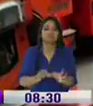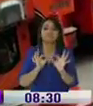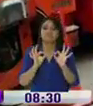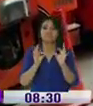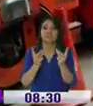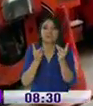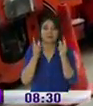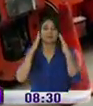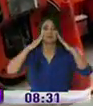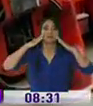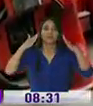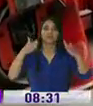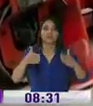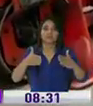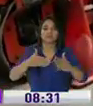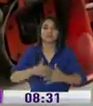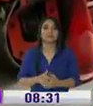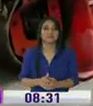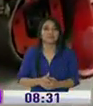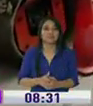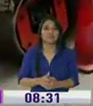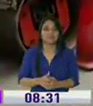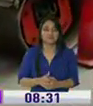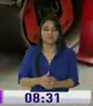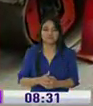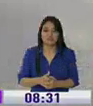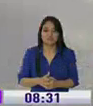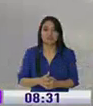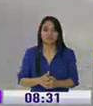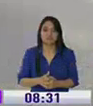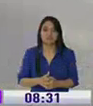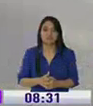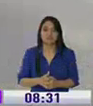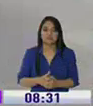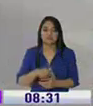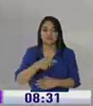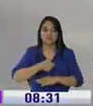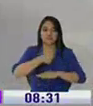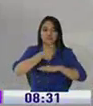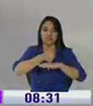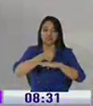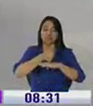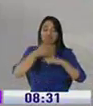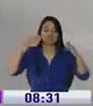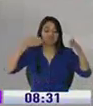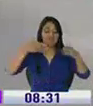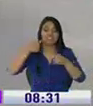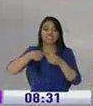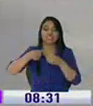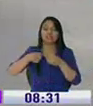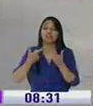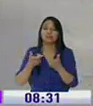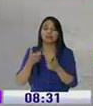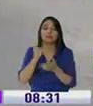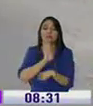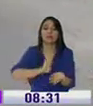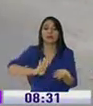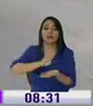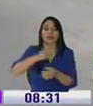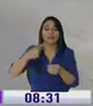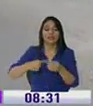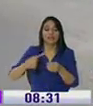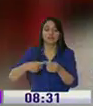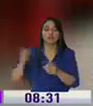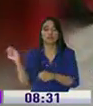que evidentemente ha hecho la autoridad en favor de nuestra ciudad, sector de Quito Tenis. Ajá. Para que veas que estamos en todo norte,